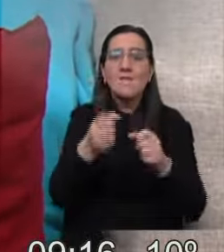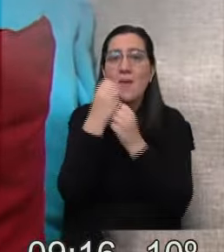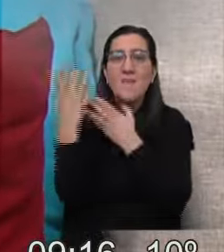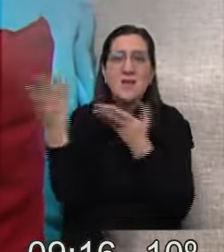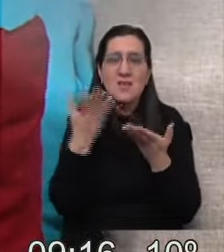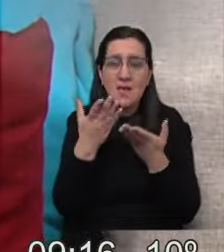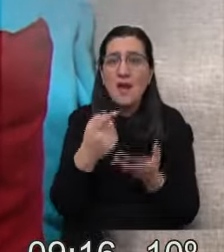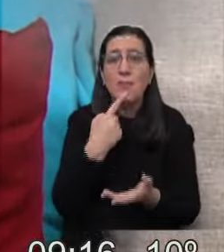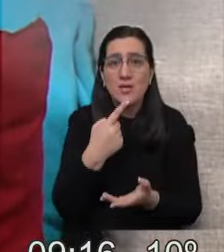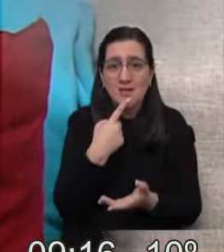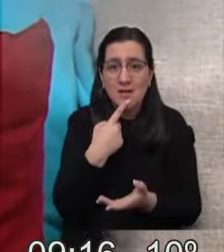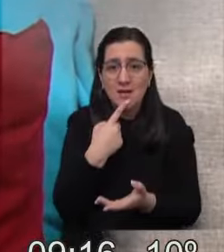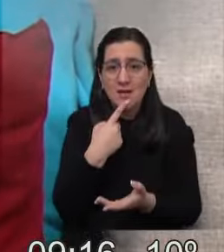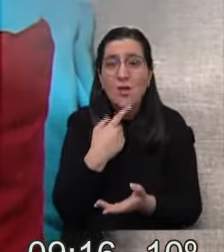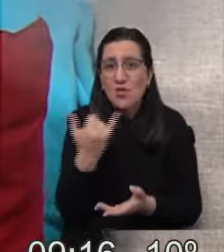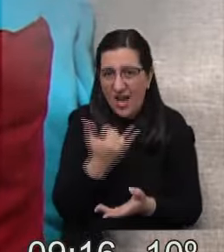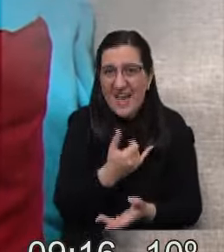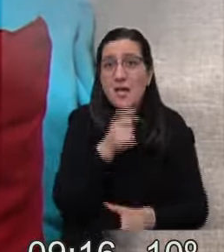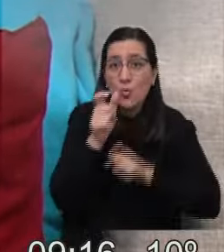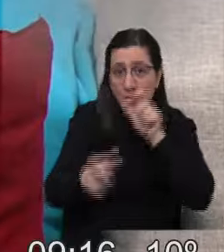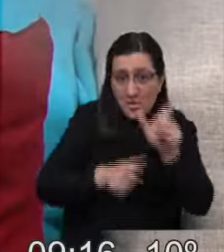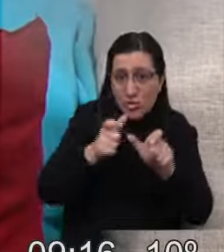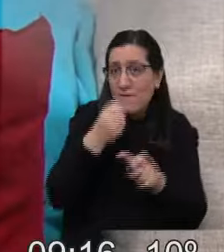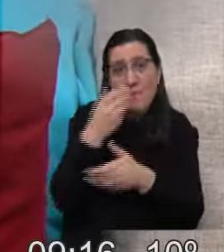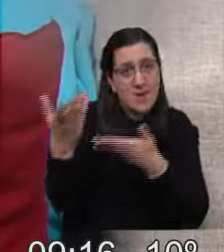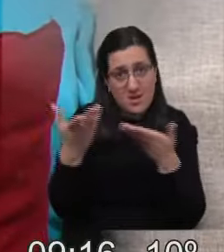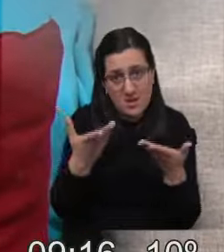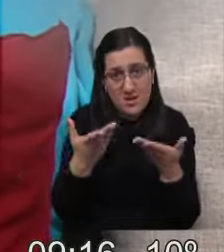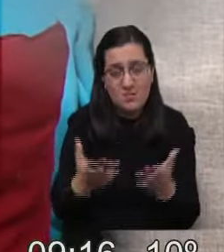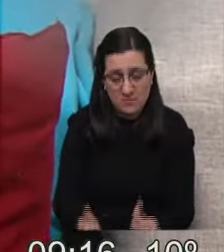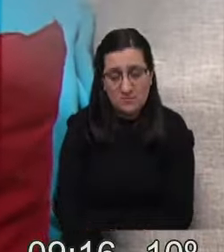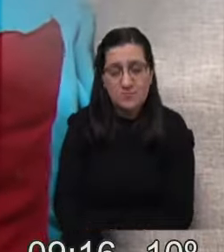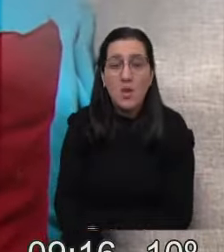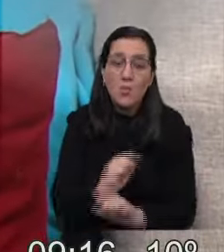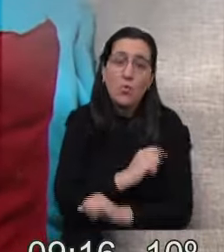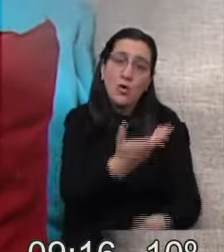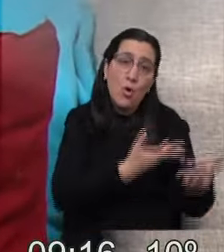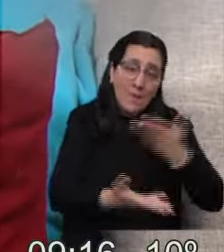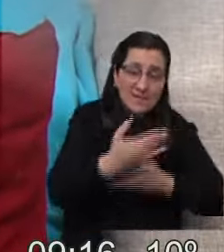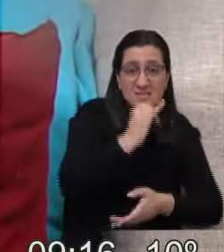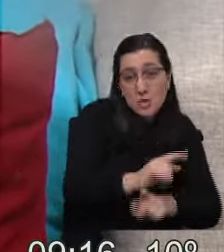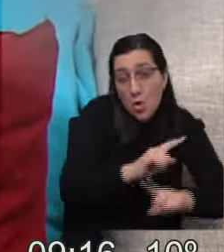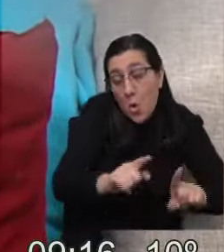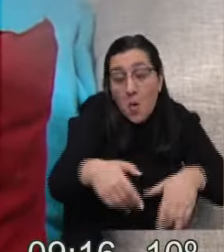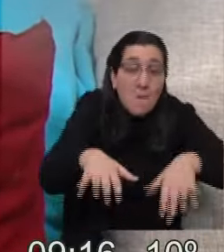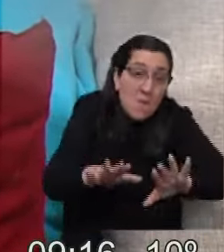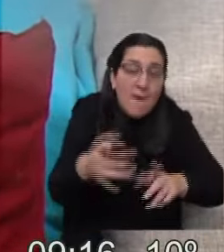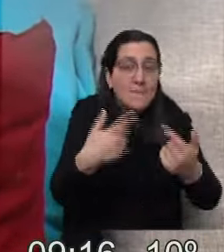que sea, cuando es argumentada, cuando tiene ese nivel de profundidad que podés compartir o no, pero que de verdad te